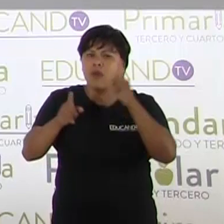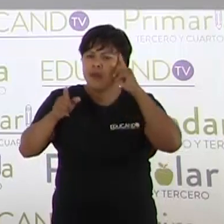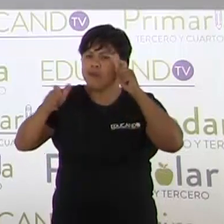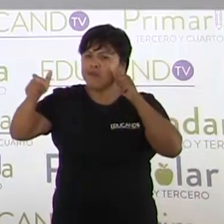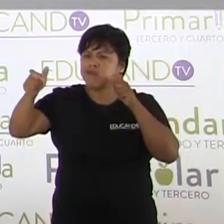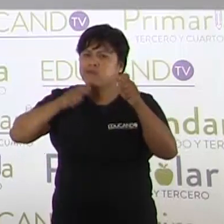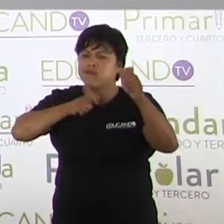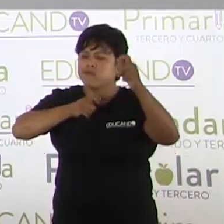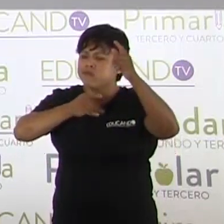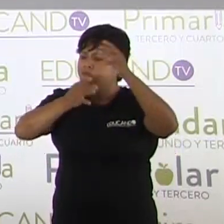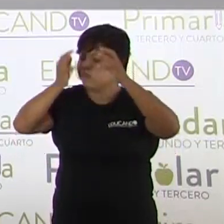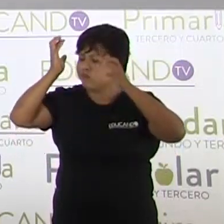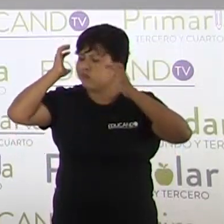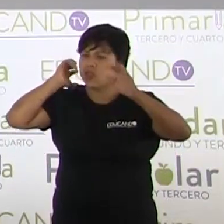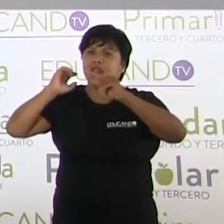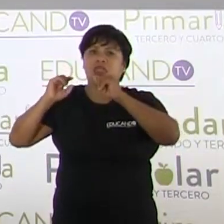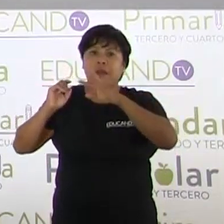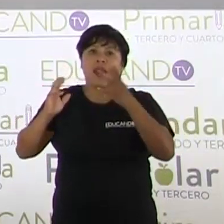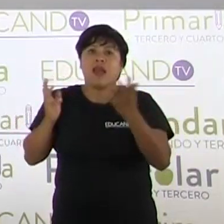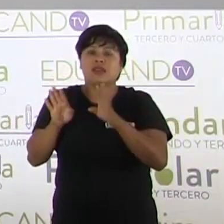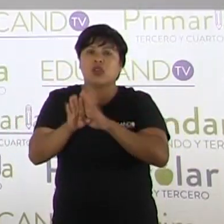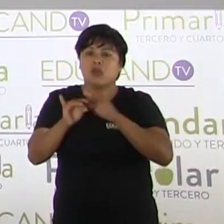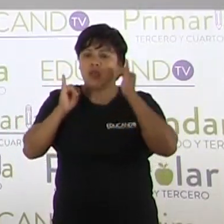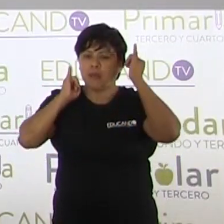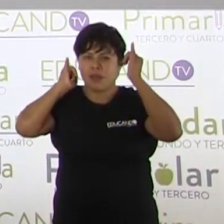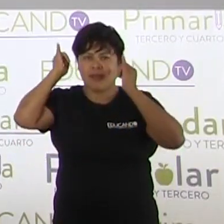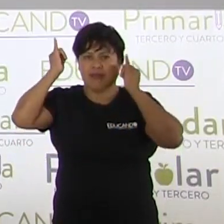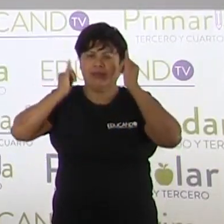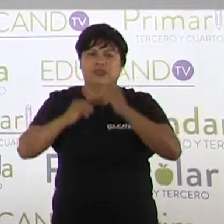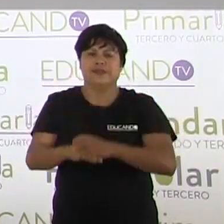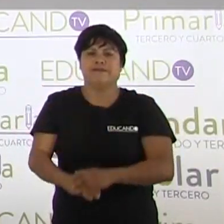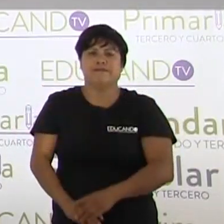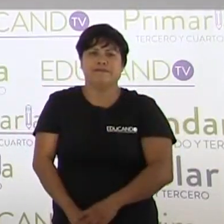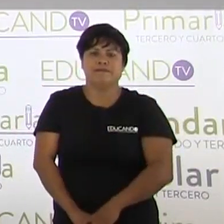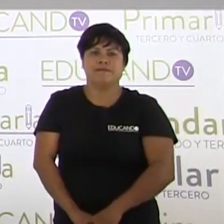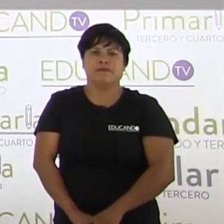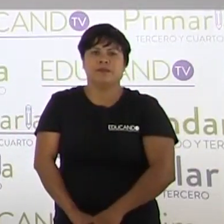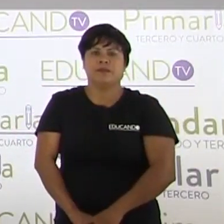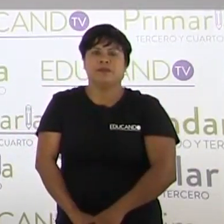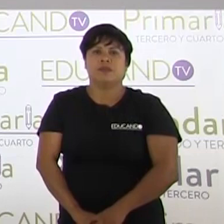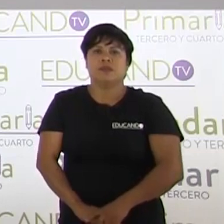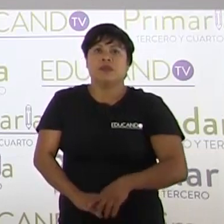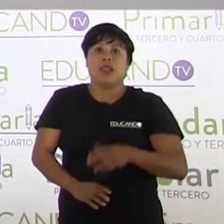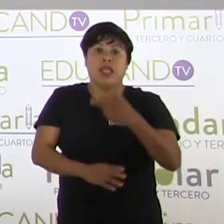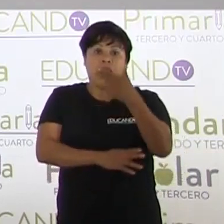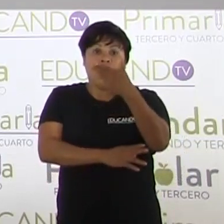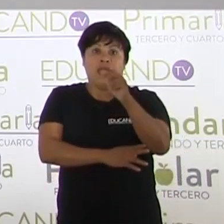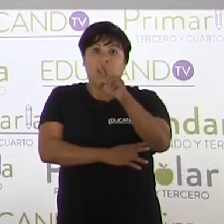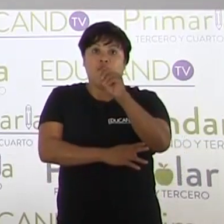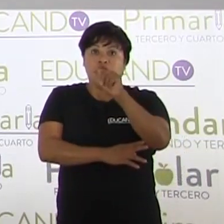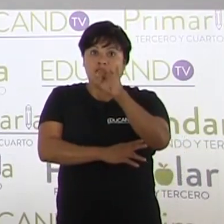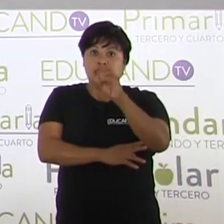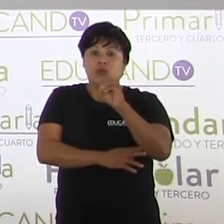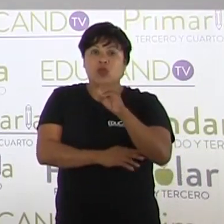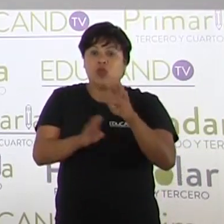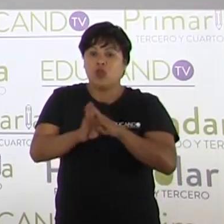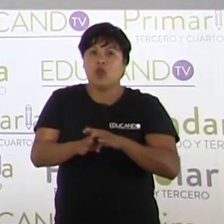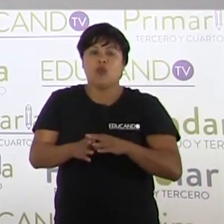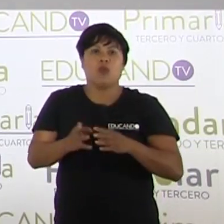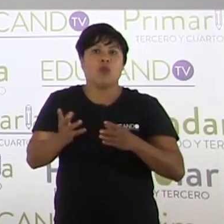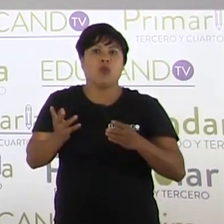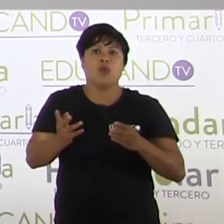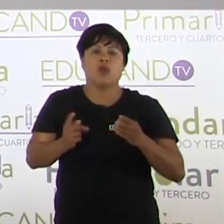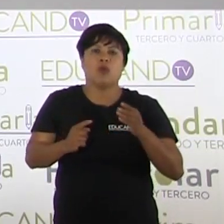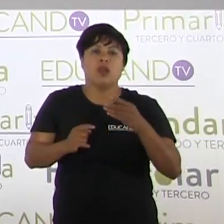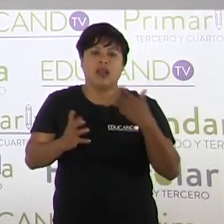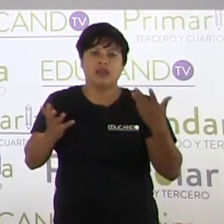que también nos echa hacia adelante. Un erotismo, ¿sí?, desenfrenado